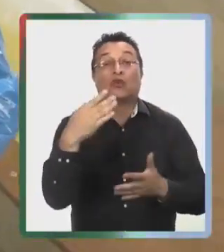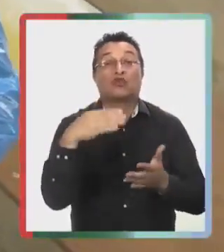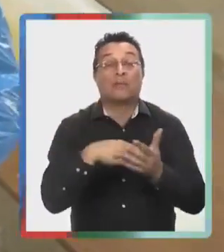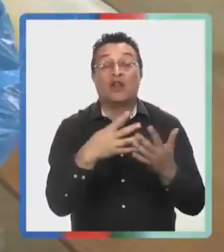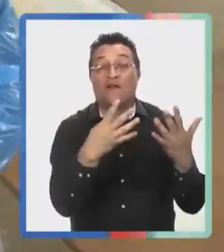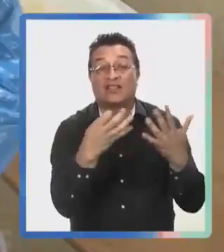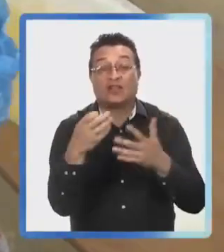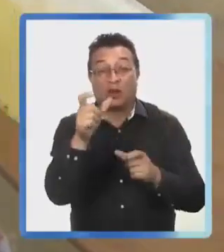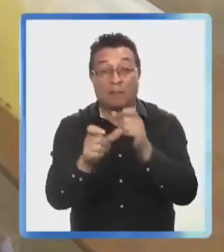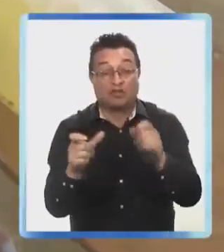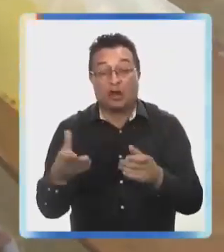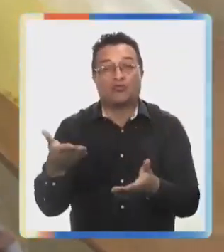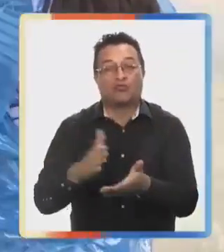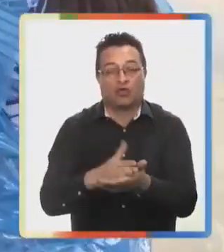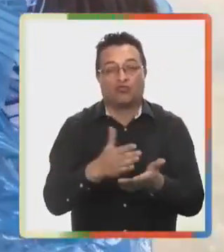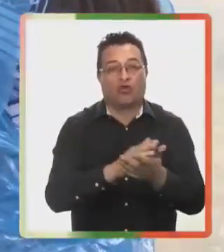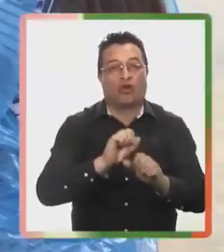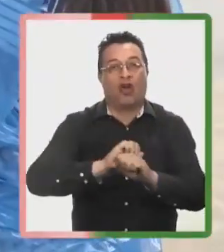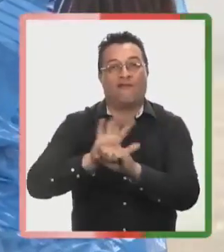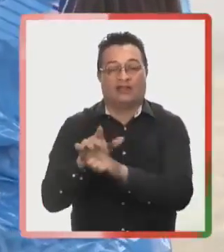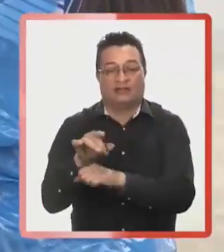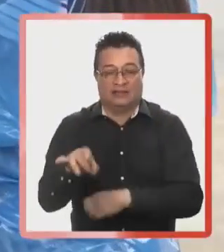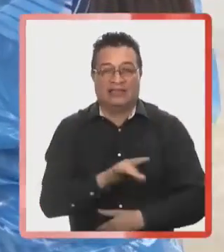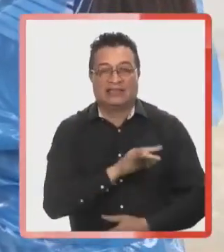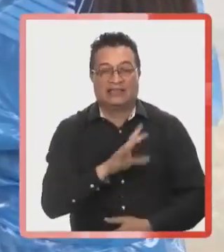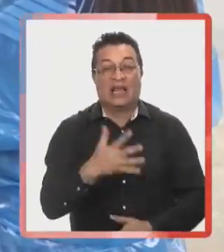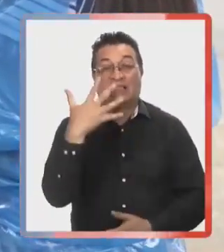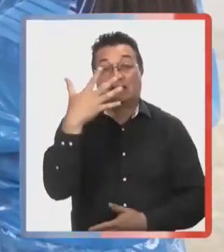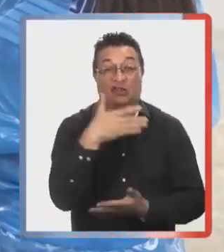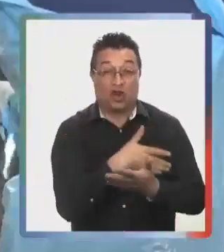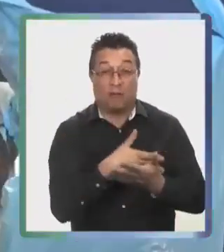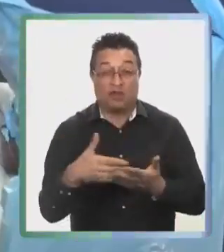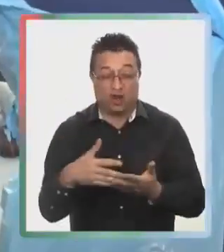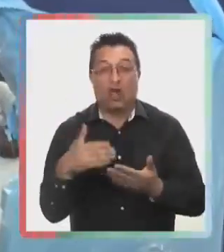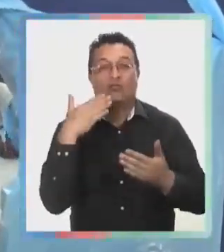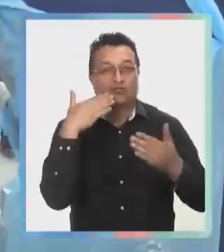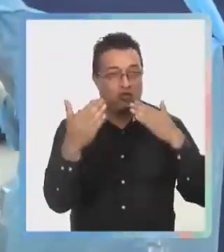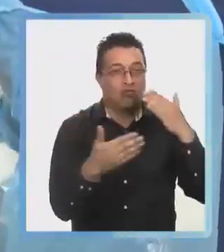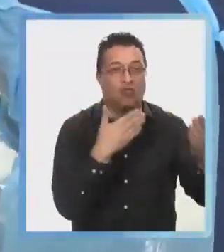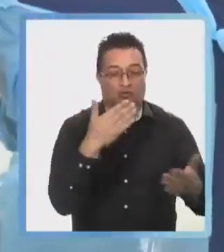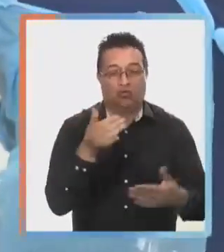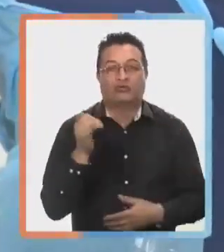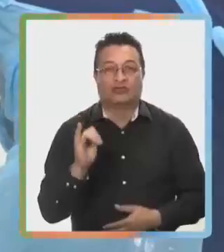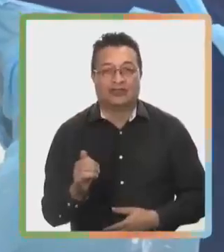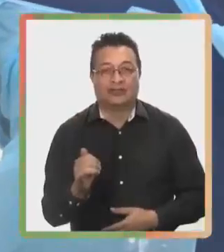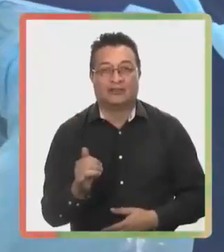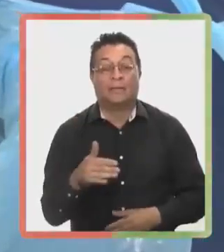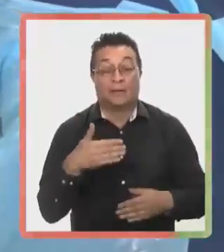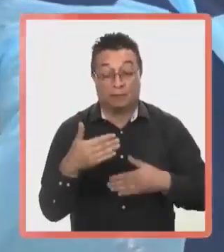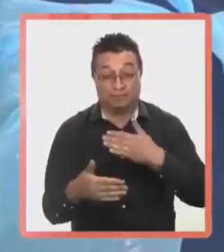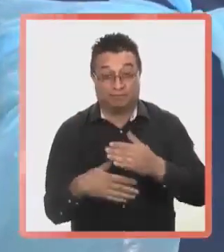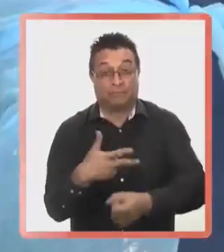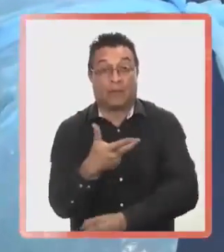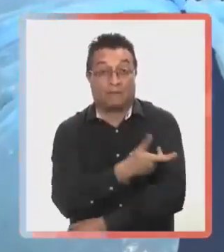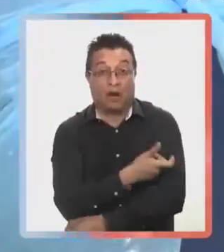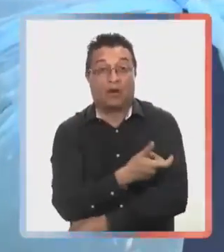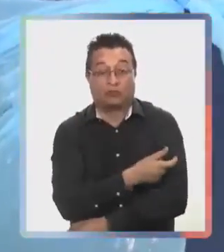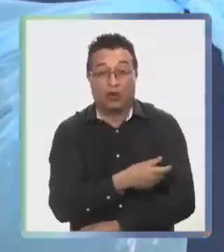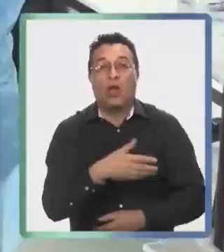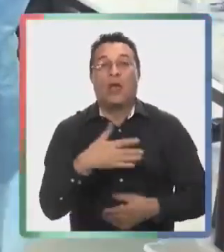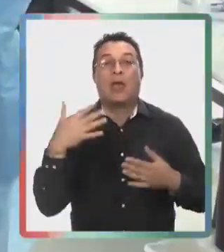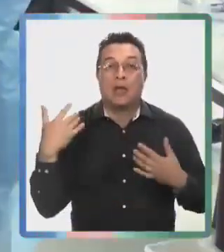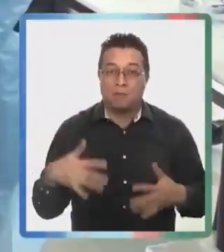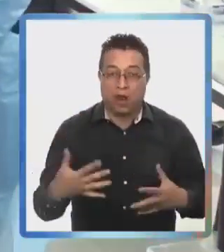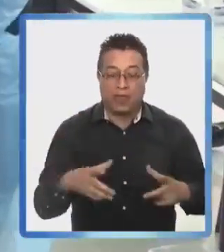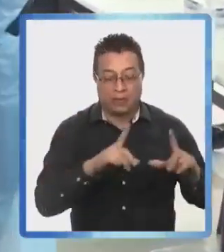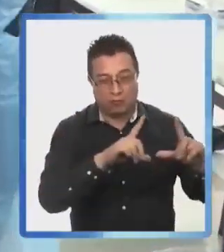64.200 personas han muerto por COVID-19 en Chile y 5 millones se han contagiado. Y si bien el proceso de vacunación